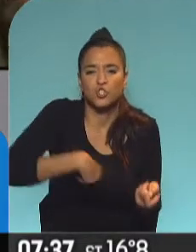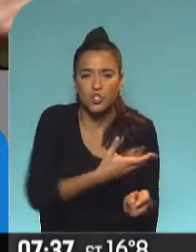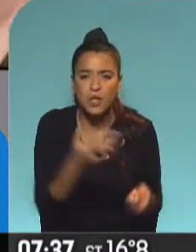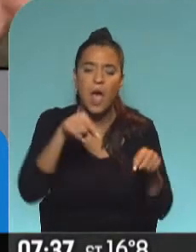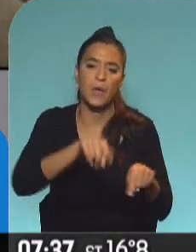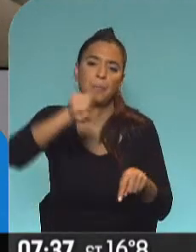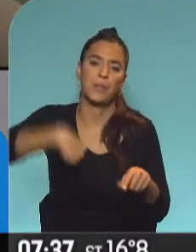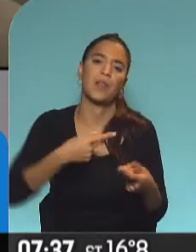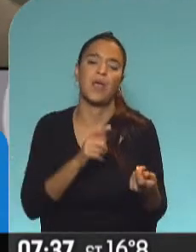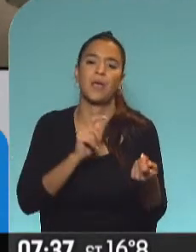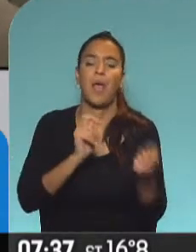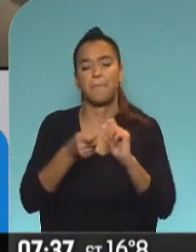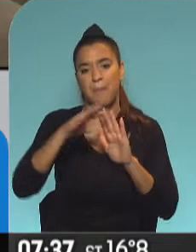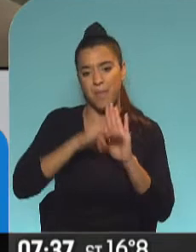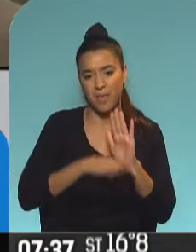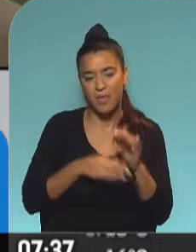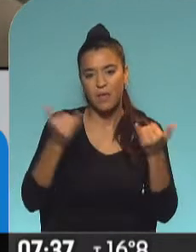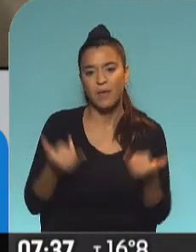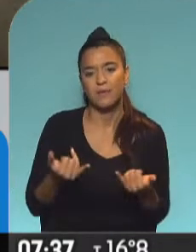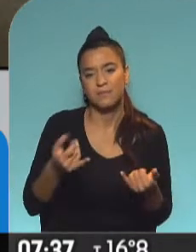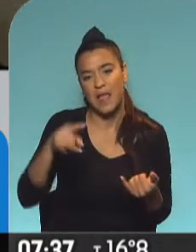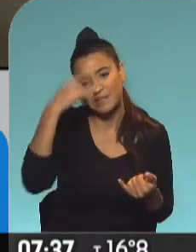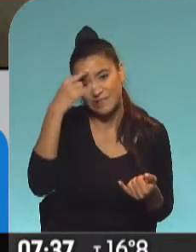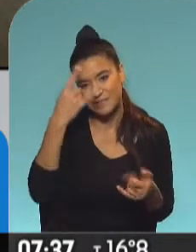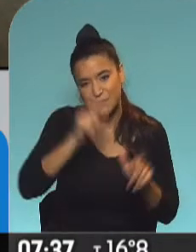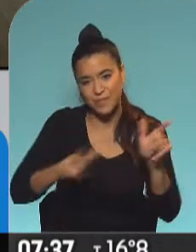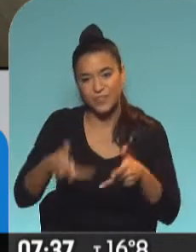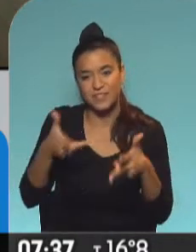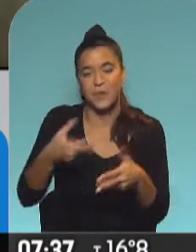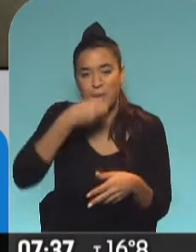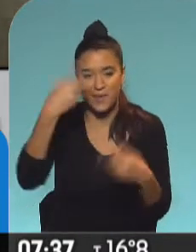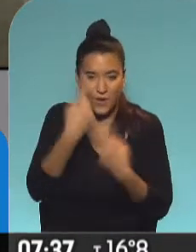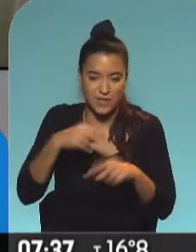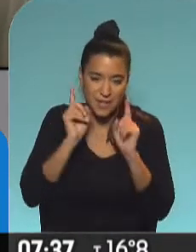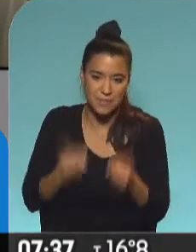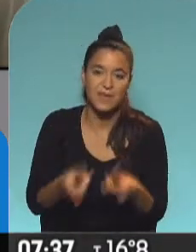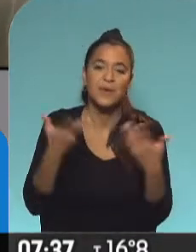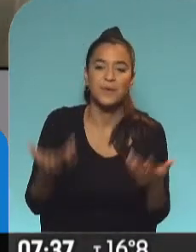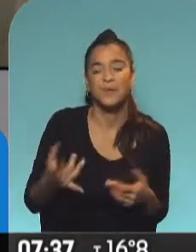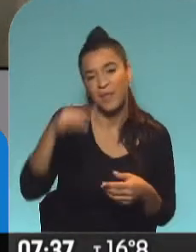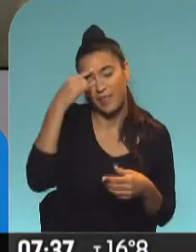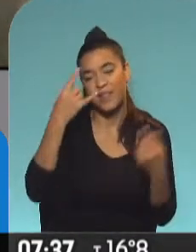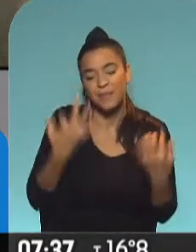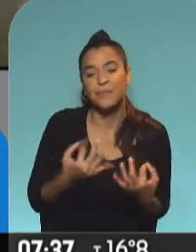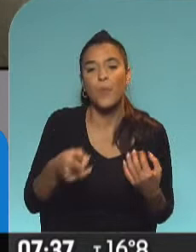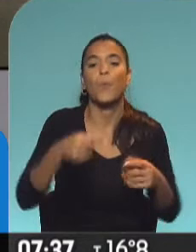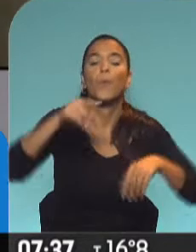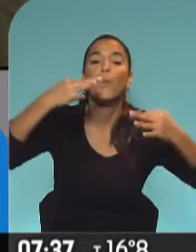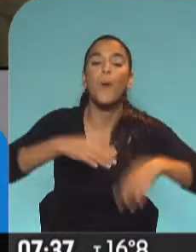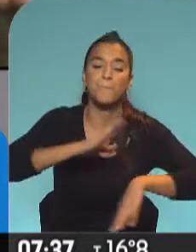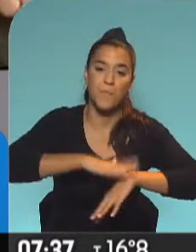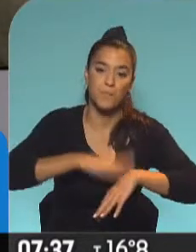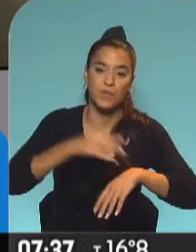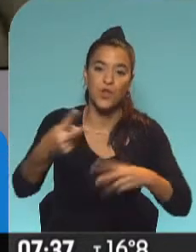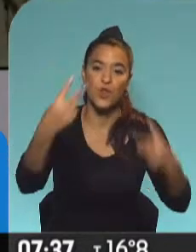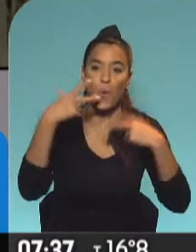las medidas a cambiar también. Lo que hay mucho sanatero también, ¿no? Y sí, mira, justo hablando de Sanatero, me parece que es un buen momento porque la verdad que